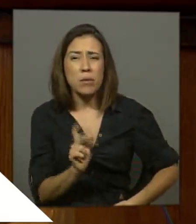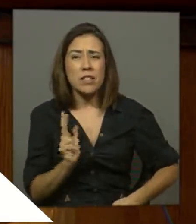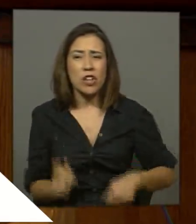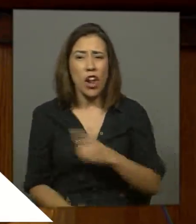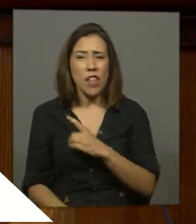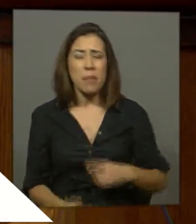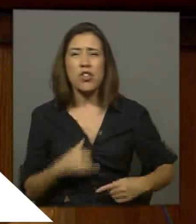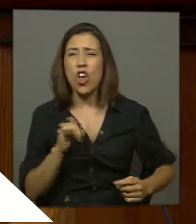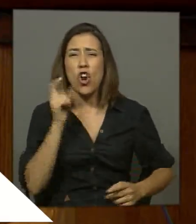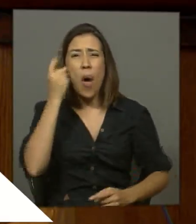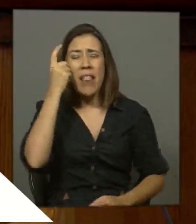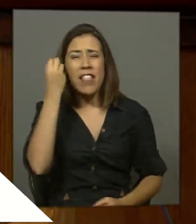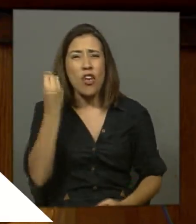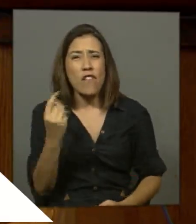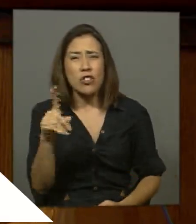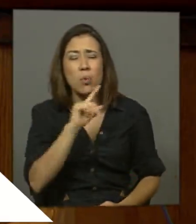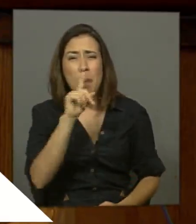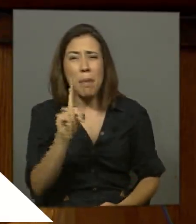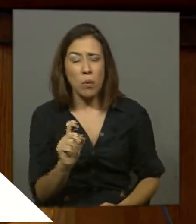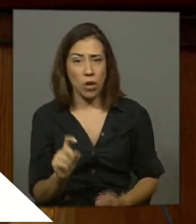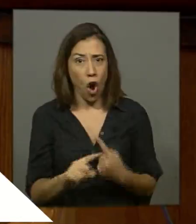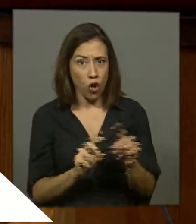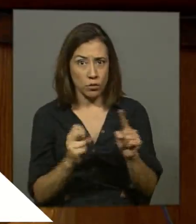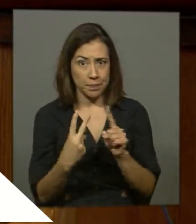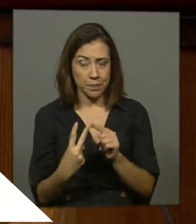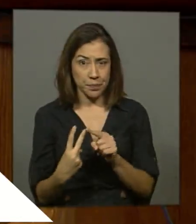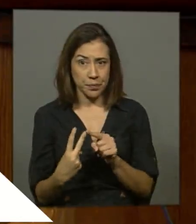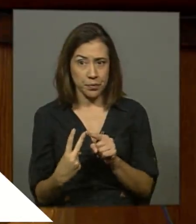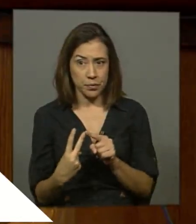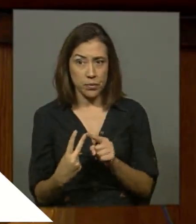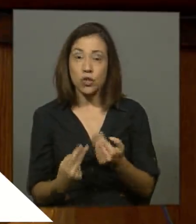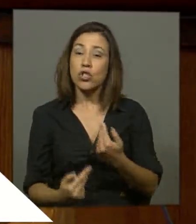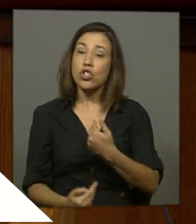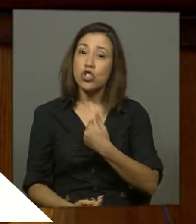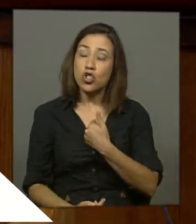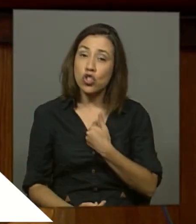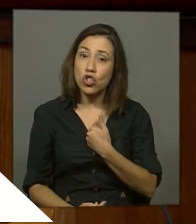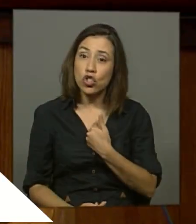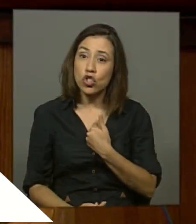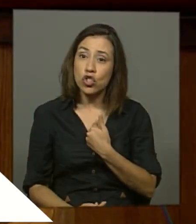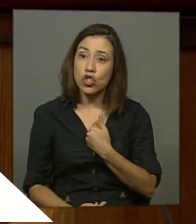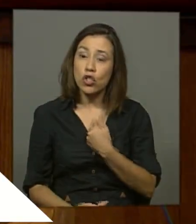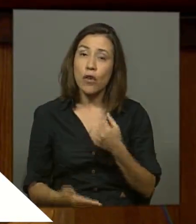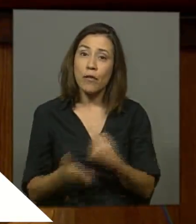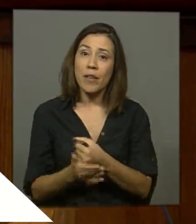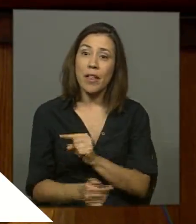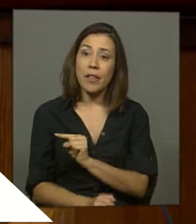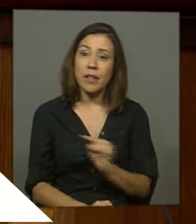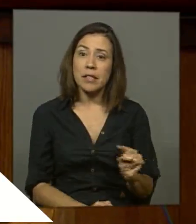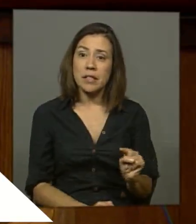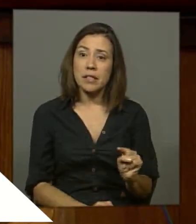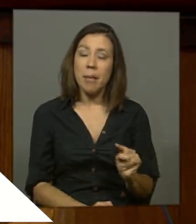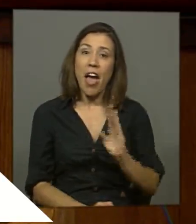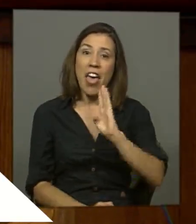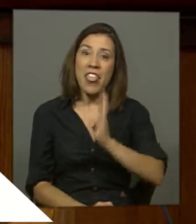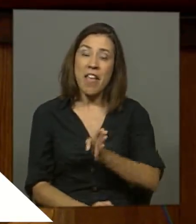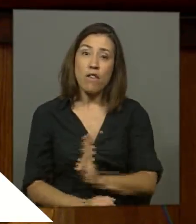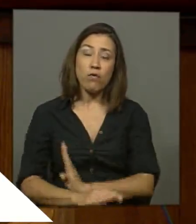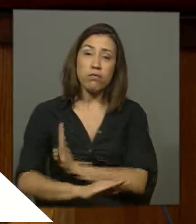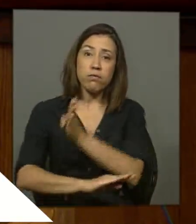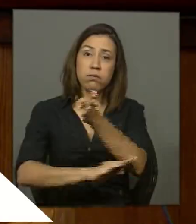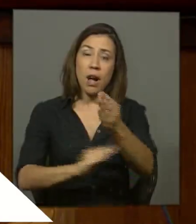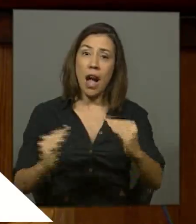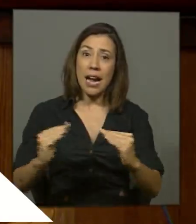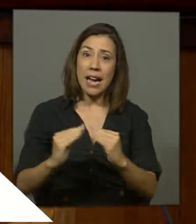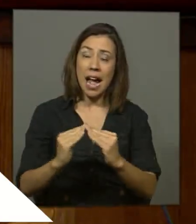diputado no la entendí bien segundo Segundo si yo si yo el fin de semana debo ir a la